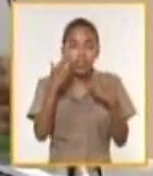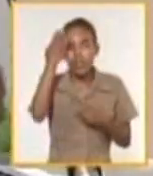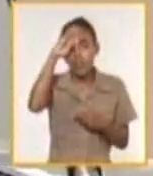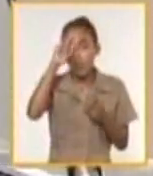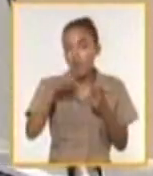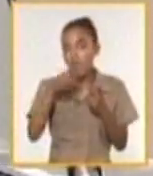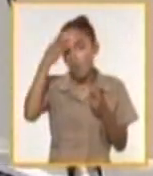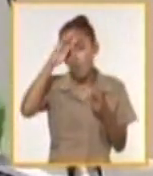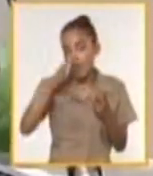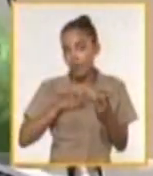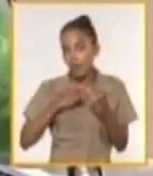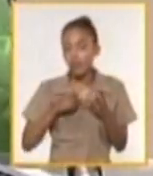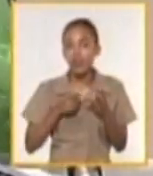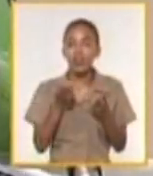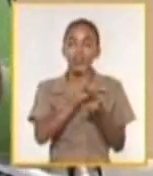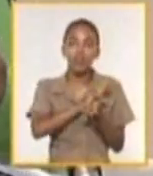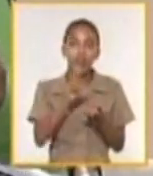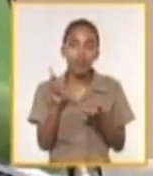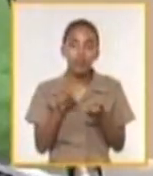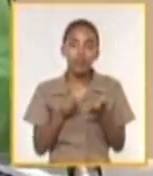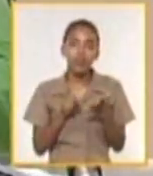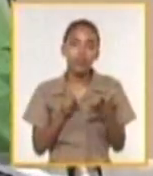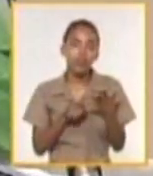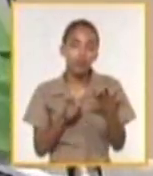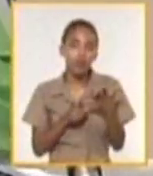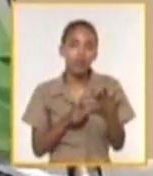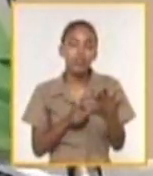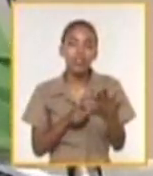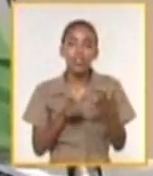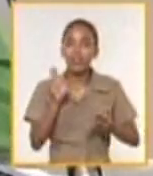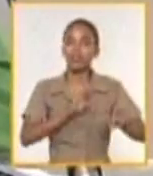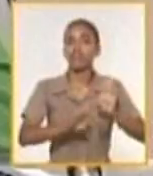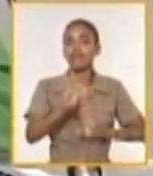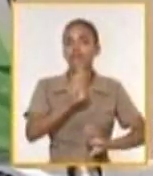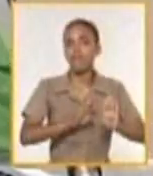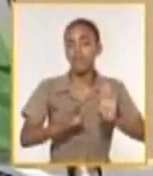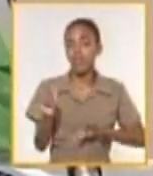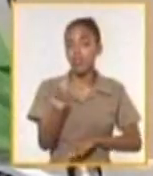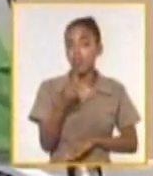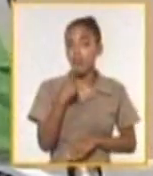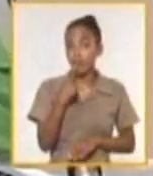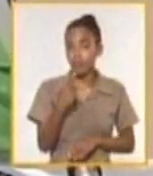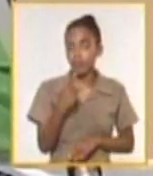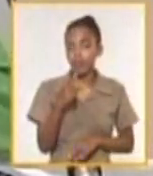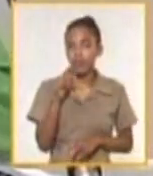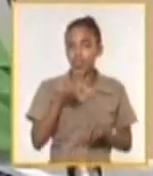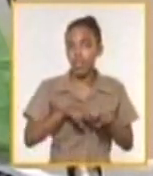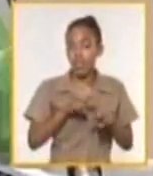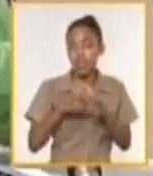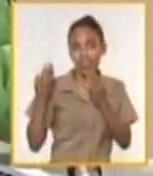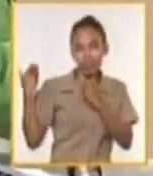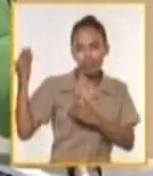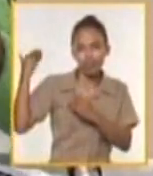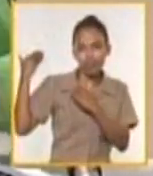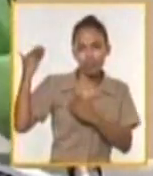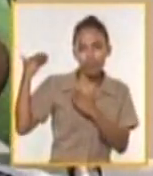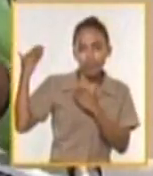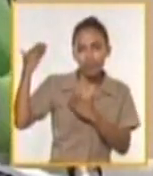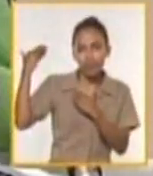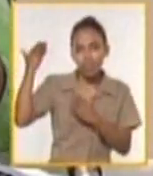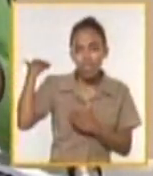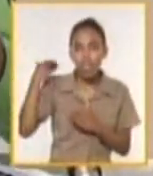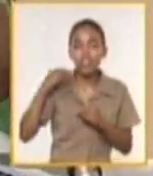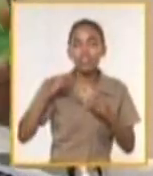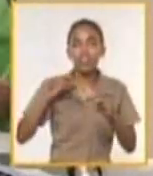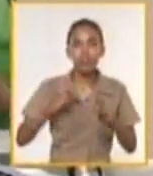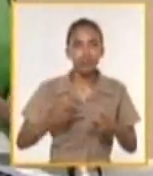la revolución, más útil también a esa defensa. Dice Hart en aquellos momentos, luego lo fue